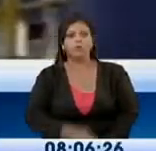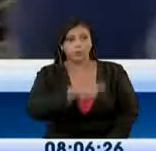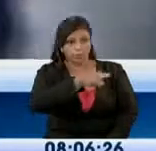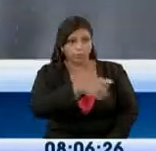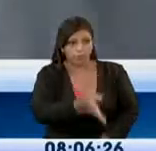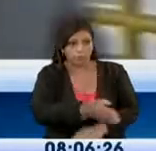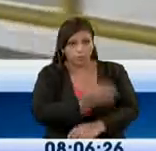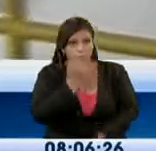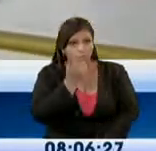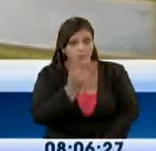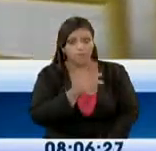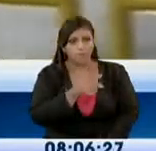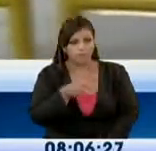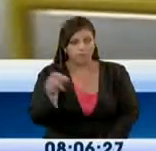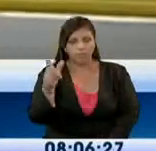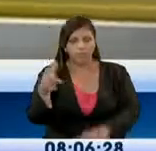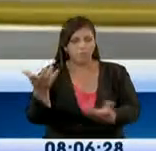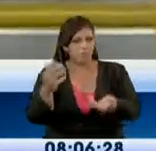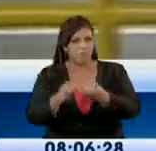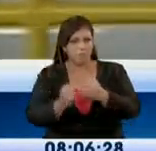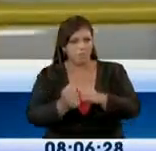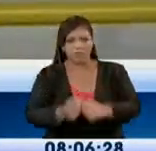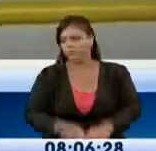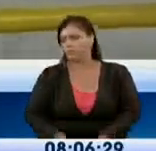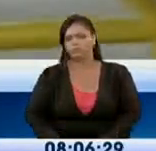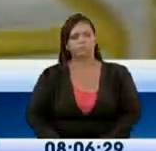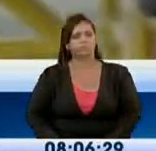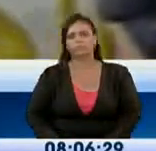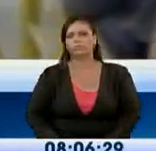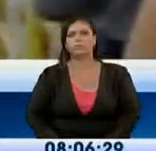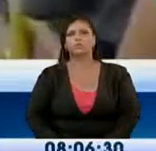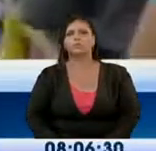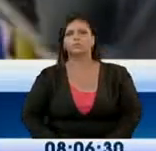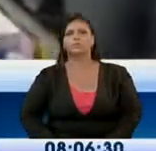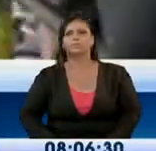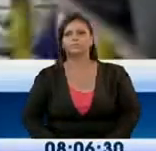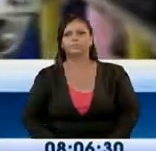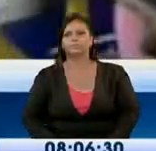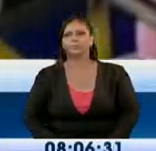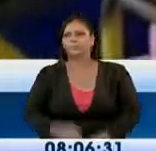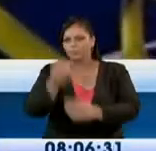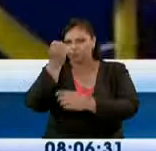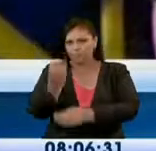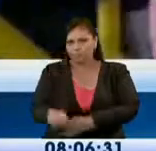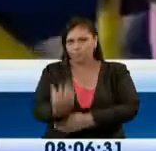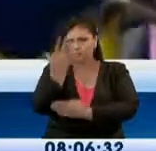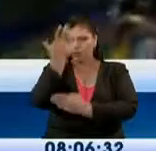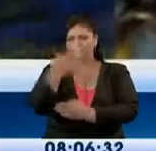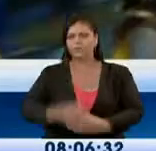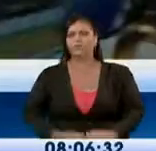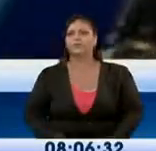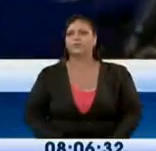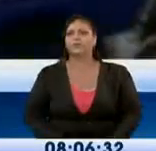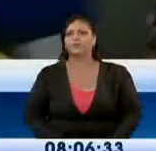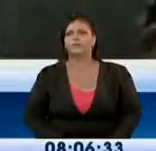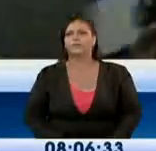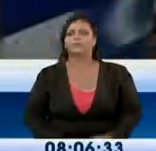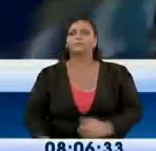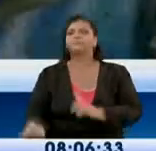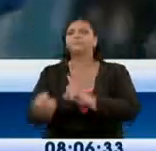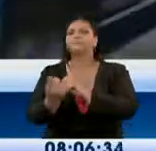¿No es usuaria? Mucho... No. Okay. Muchas gracias. Señora, buenos días. Estamos hablando acerca de la inseguridad de este sistema de